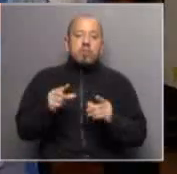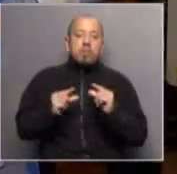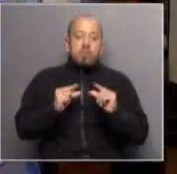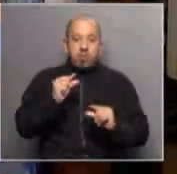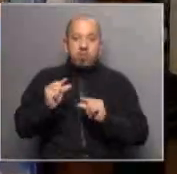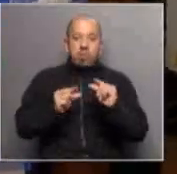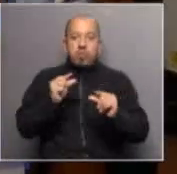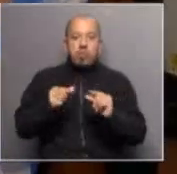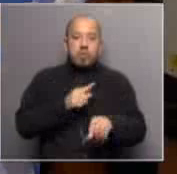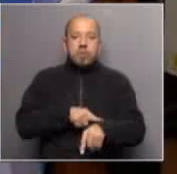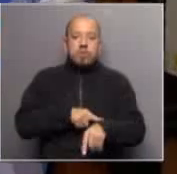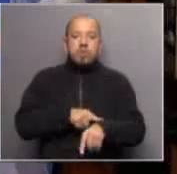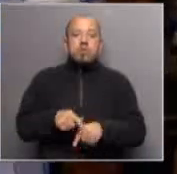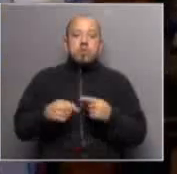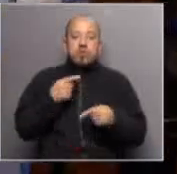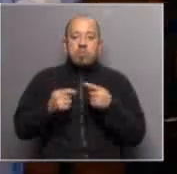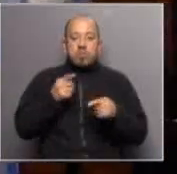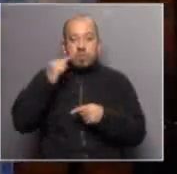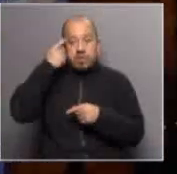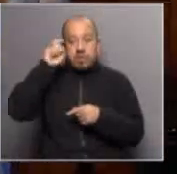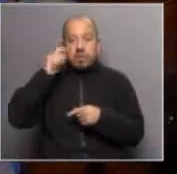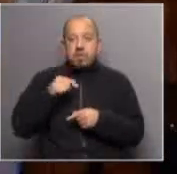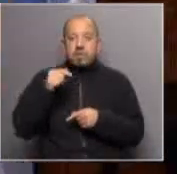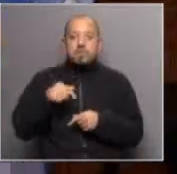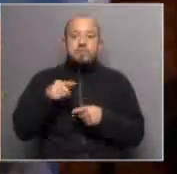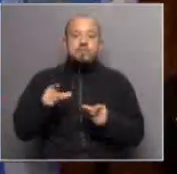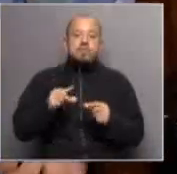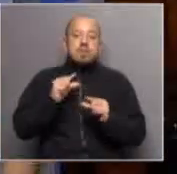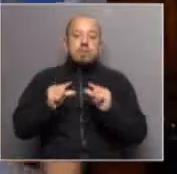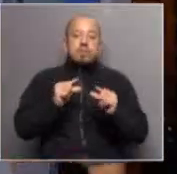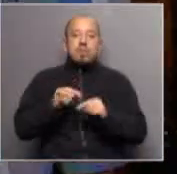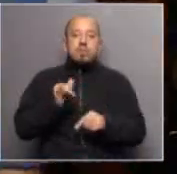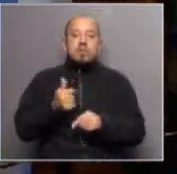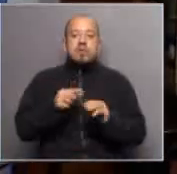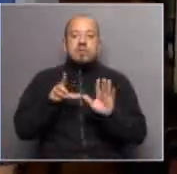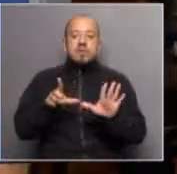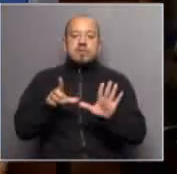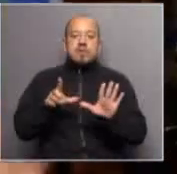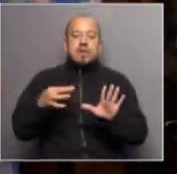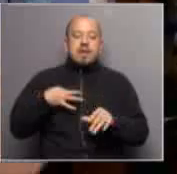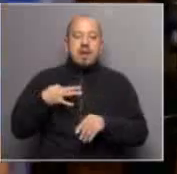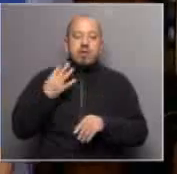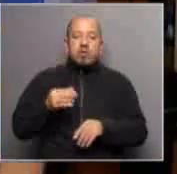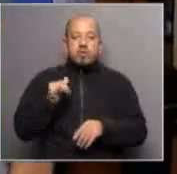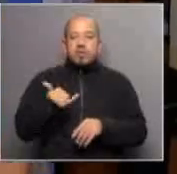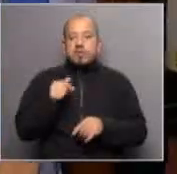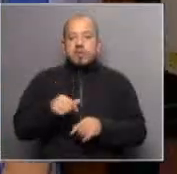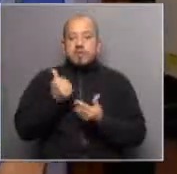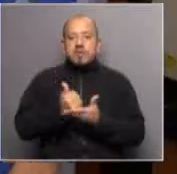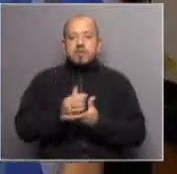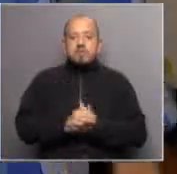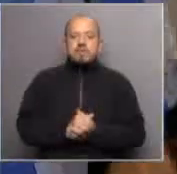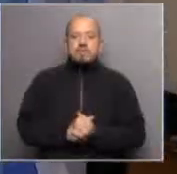fuimos, seguimos con esa idea y bueno, pues, hemos ido cambiando porque ya hace 7 años. Pero bueno, estamos acá,